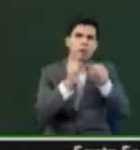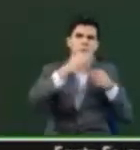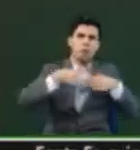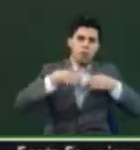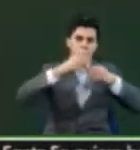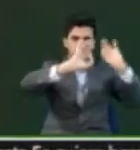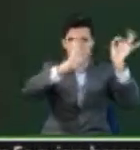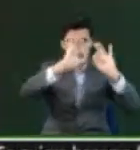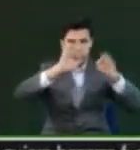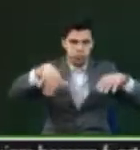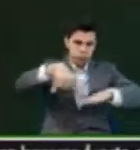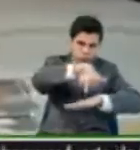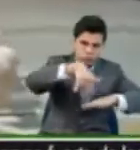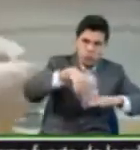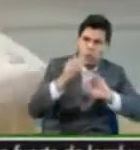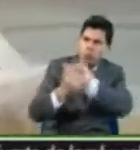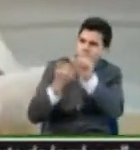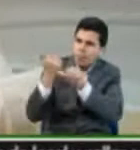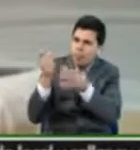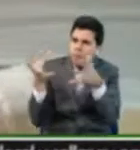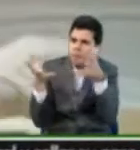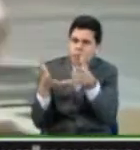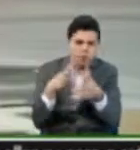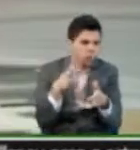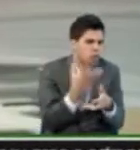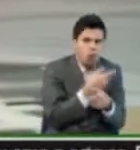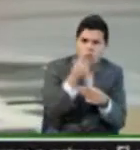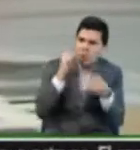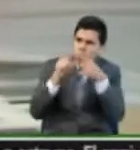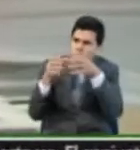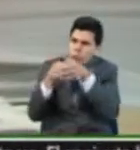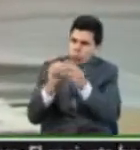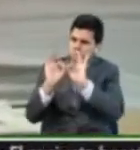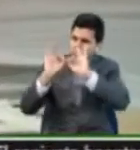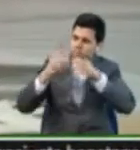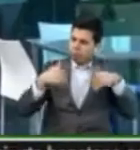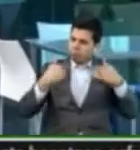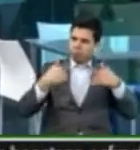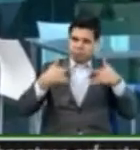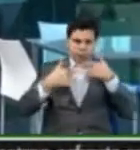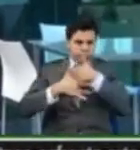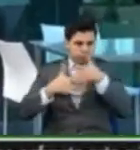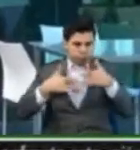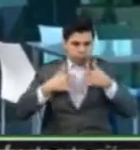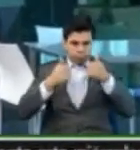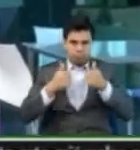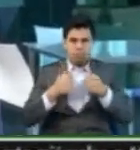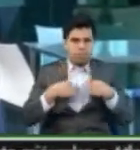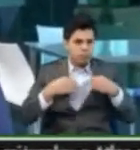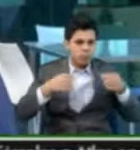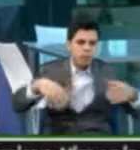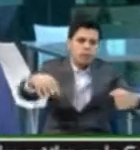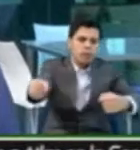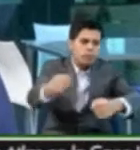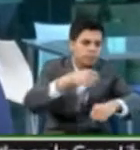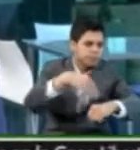la ropa o asisten a los deportistas, pero todos buscan que el equipo sea una verdadera familia. La persona que recoge la ropa